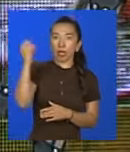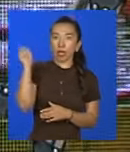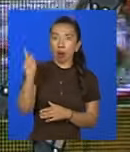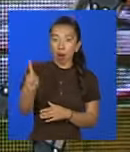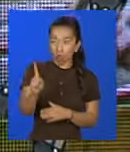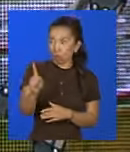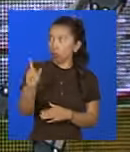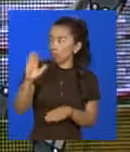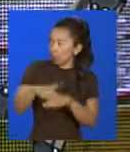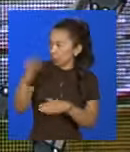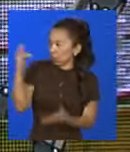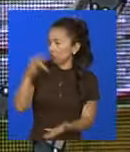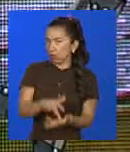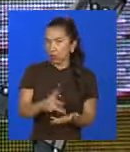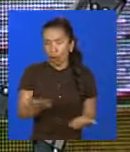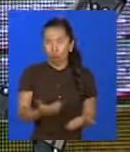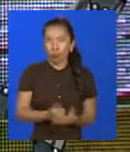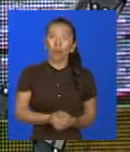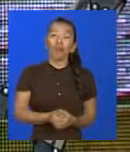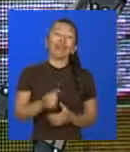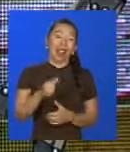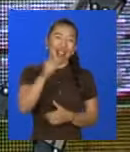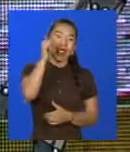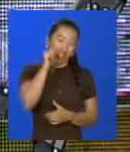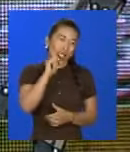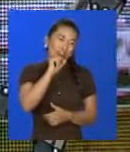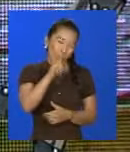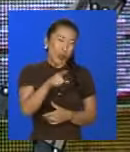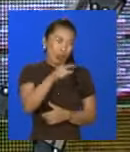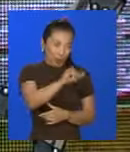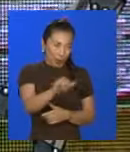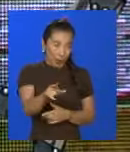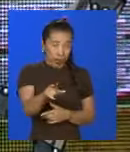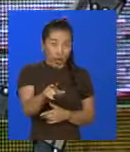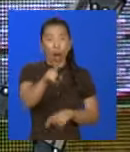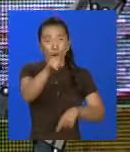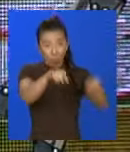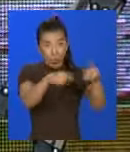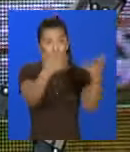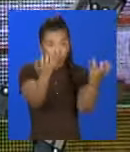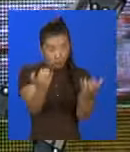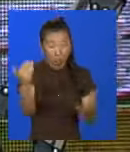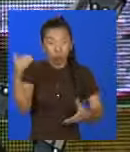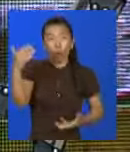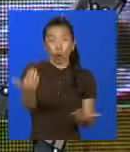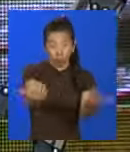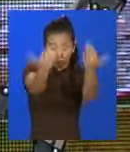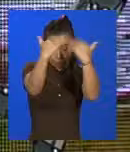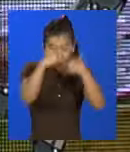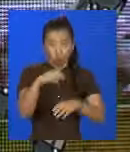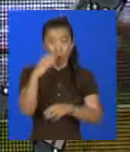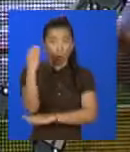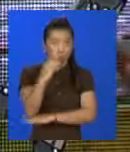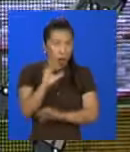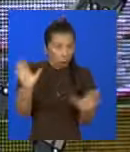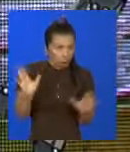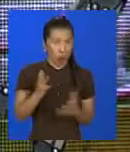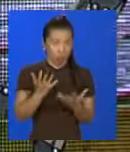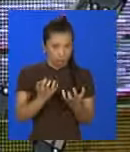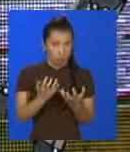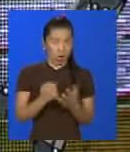también les preguntábamos a ellos en directo. ¿Ellos vuelven? ¿Ellos sí quieren volver? Uno de los digamos, comunes